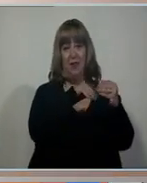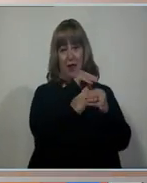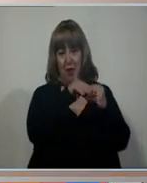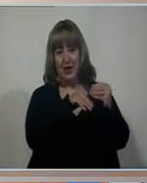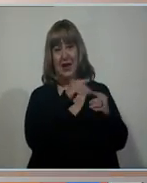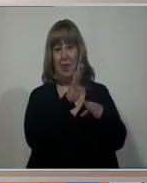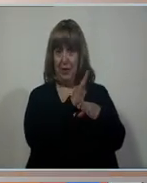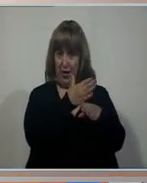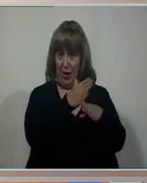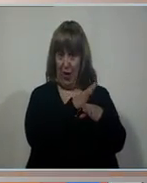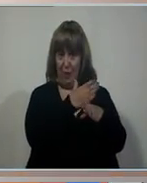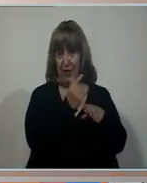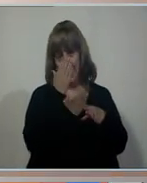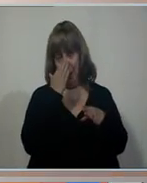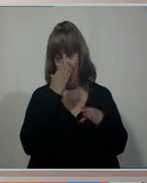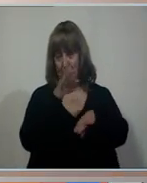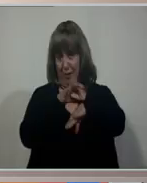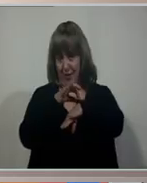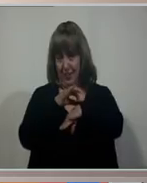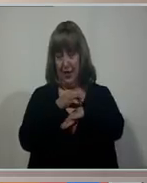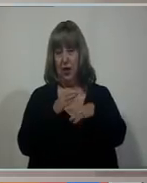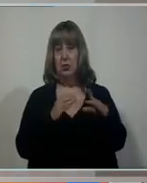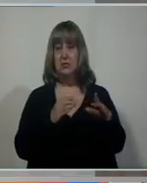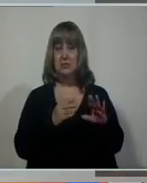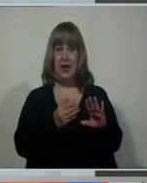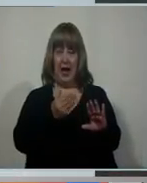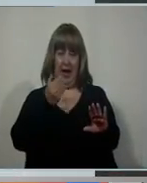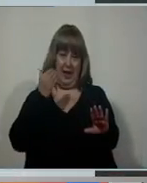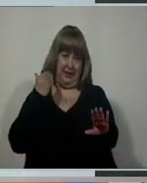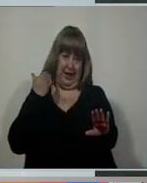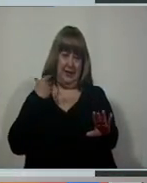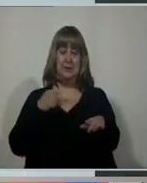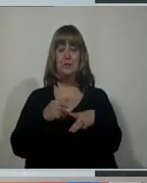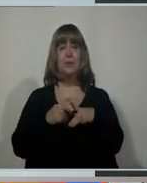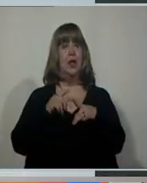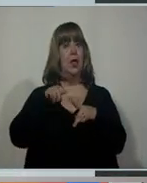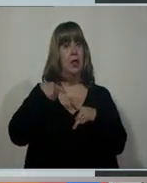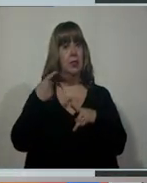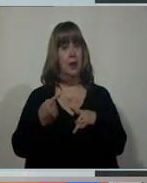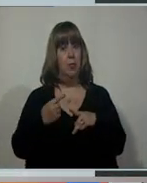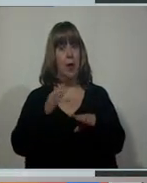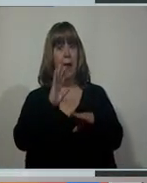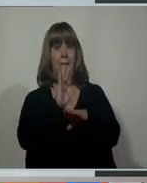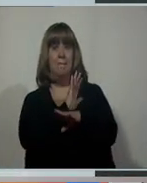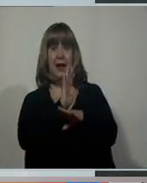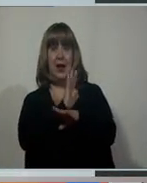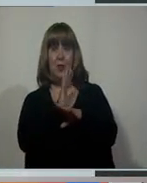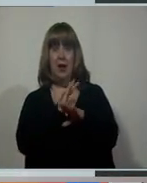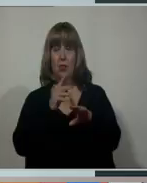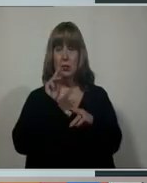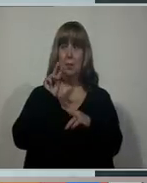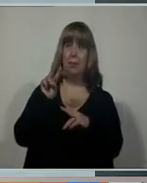médico claramente fue previo a donaciones del rey después ella en una película lo conocen y el dinero